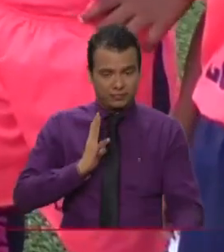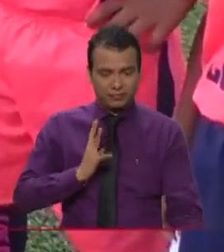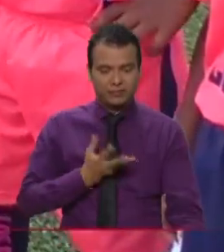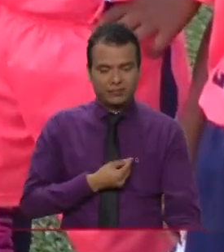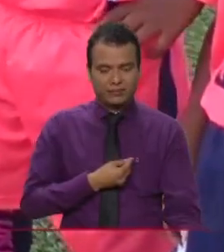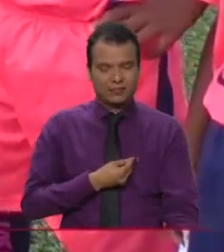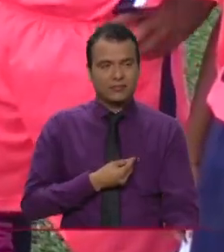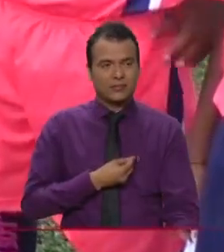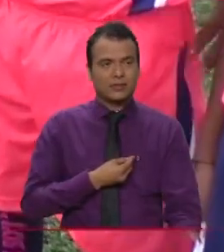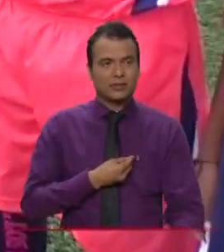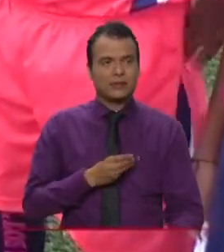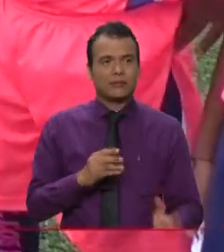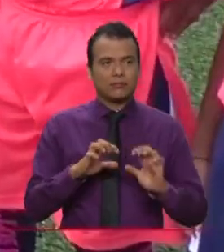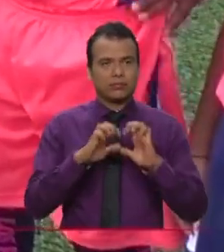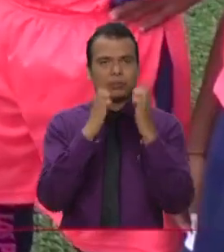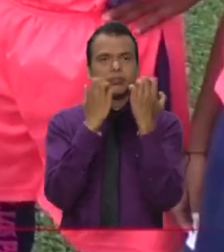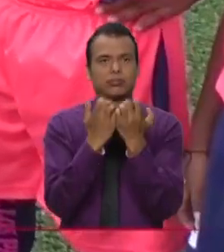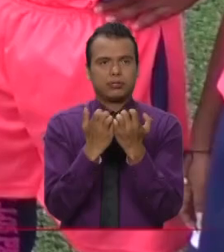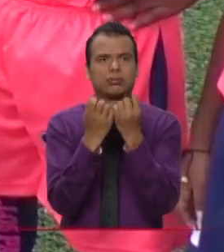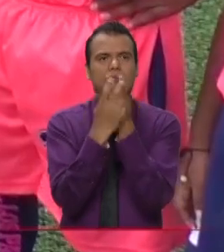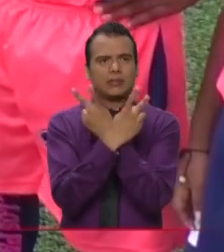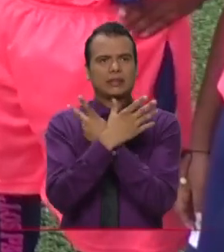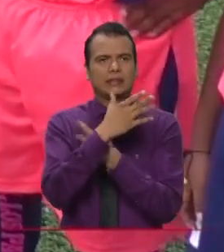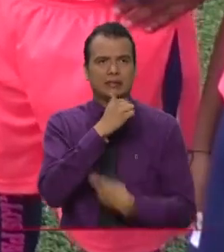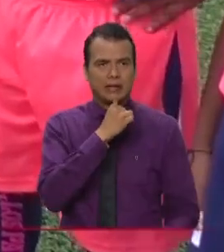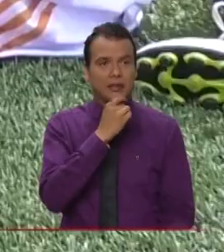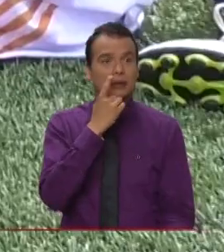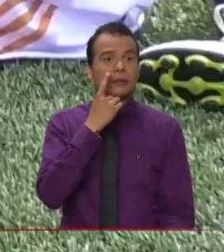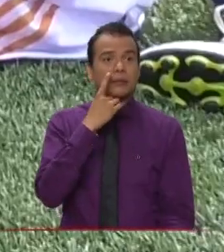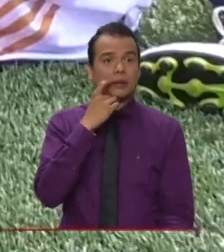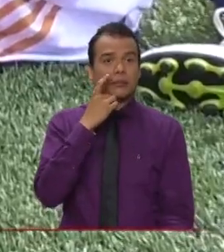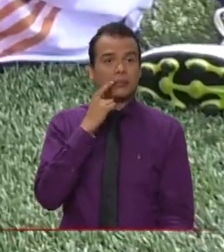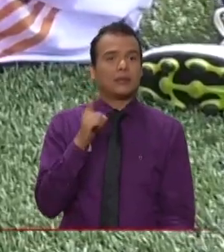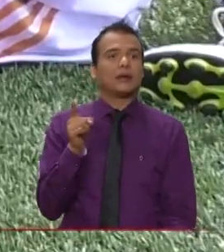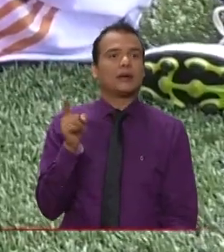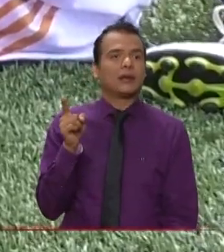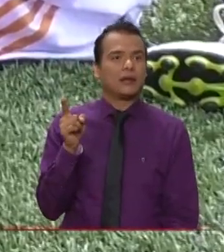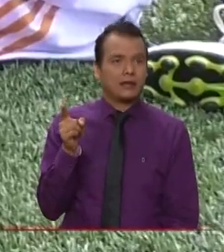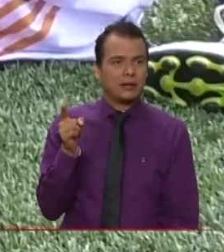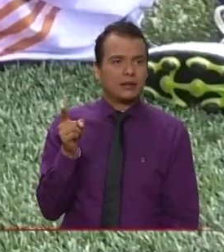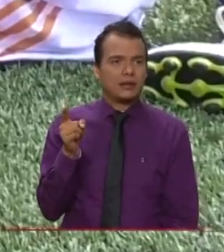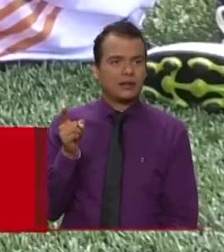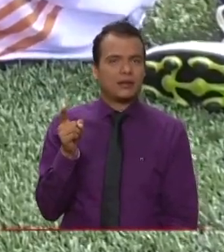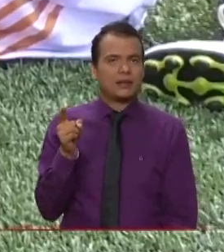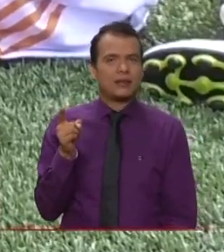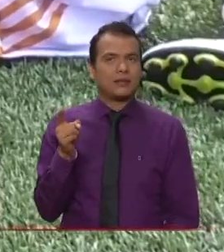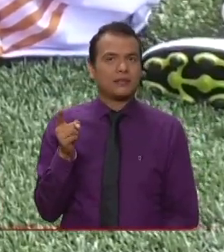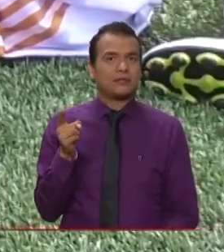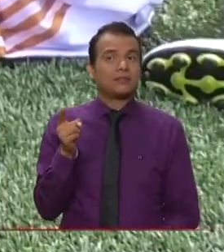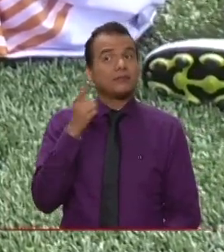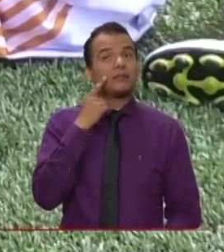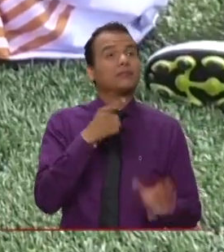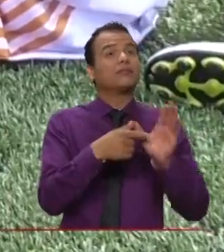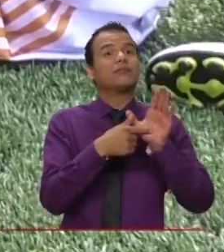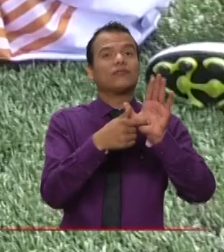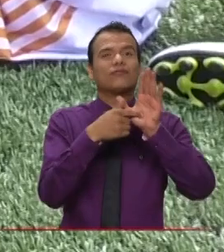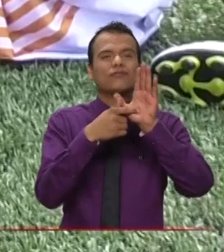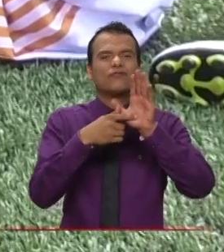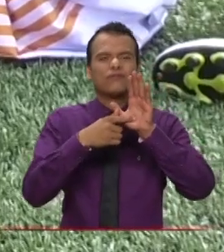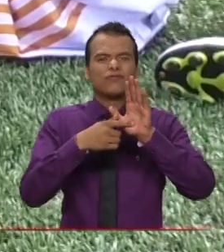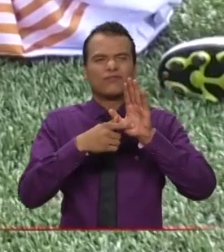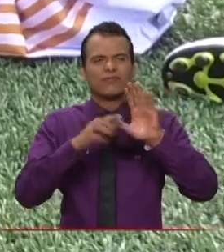equipo sin violencia. Mi papá me cambió el canal para dejármelo, para